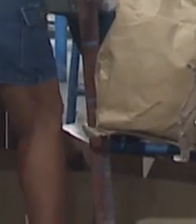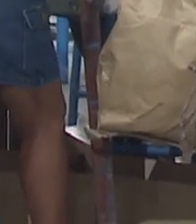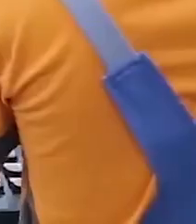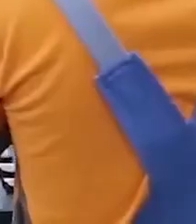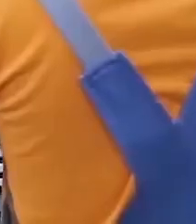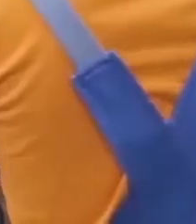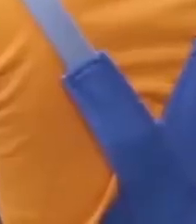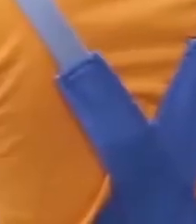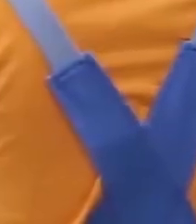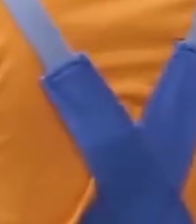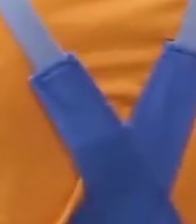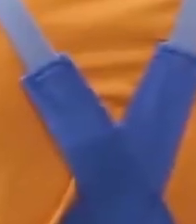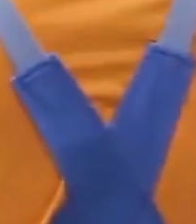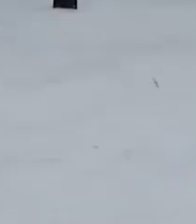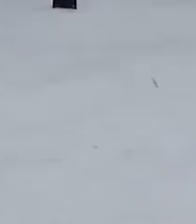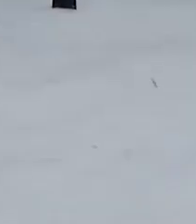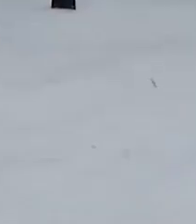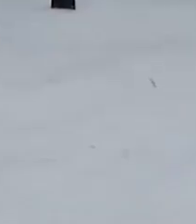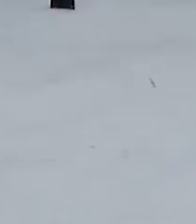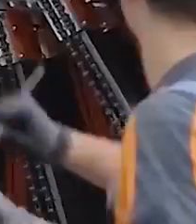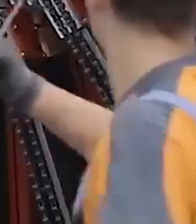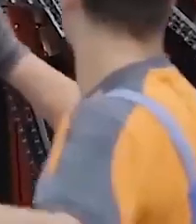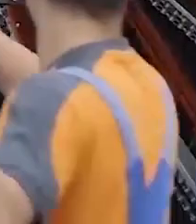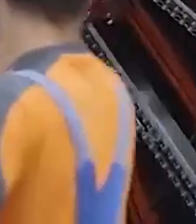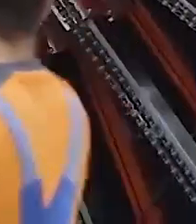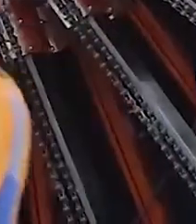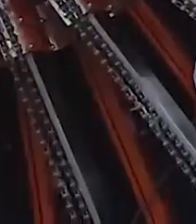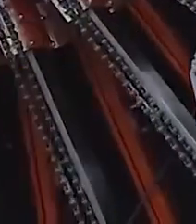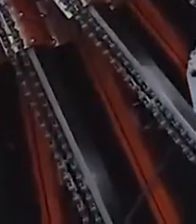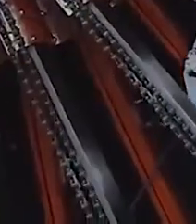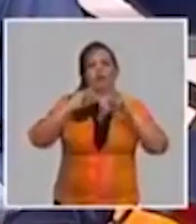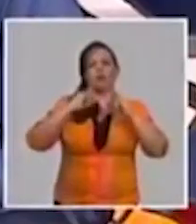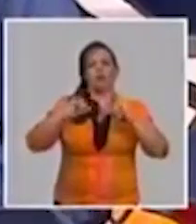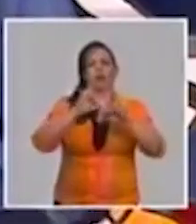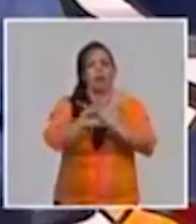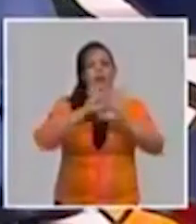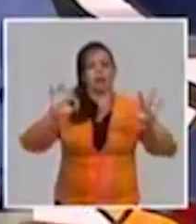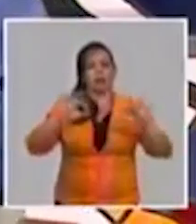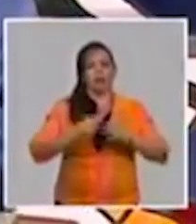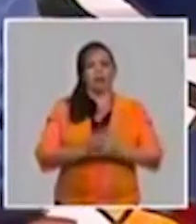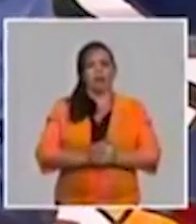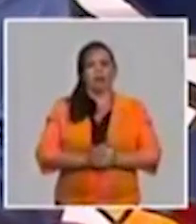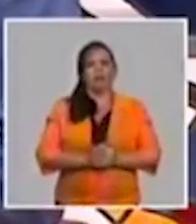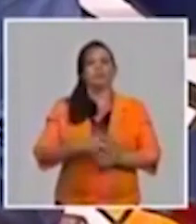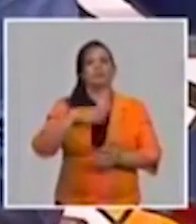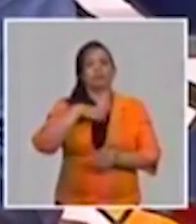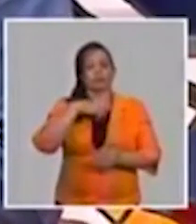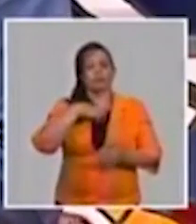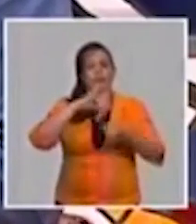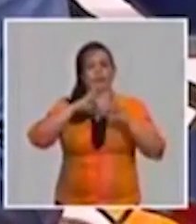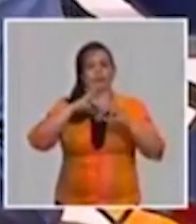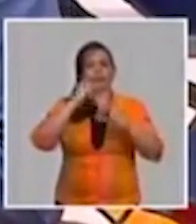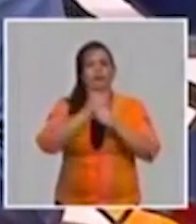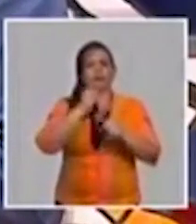fortalecimiento económico para enfrentar la grave crisis global desatada por la pandemia. Las medidas para la primera etapa se han